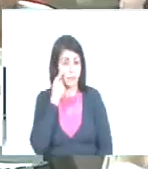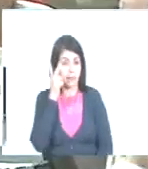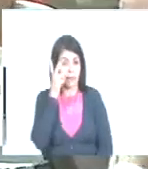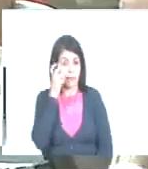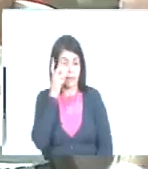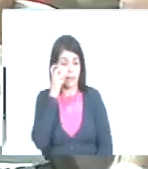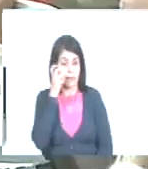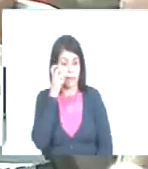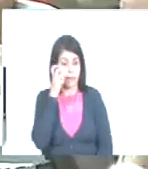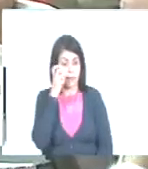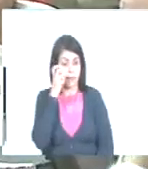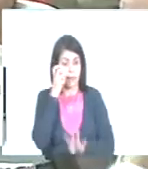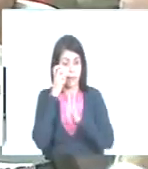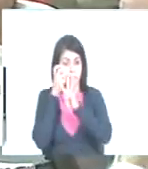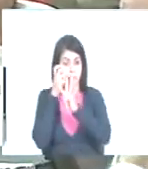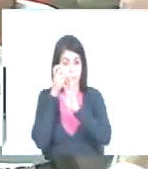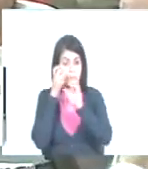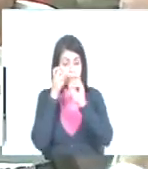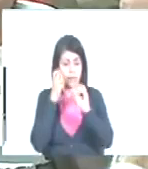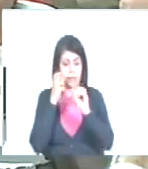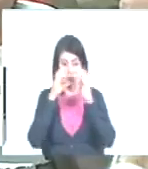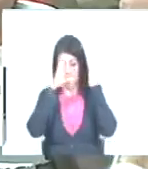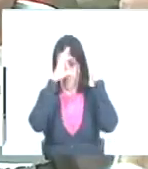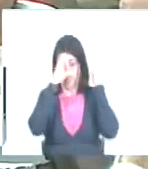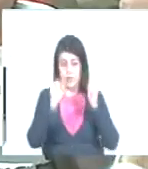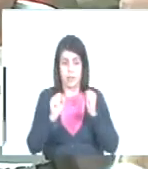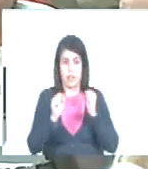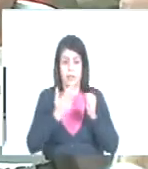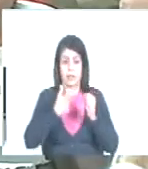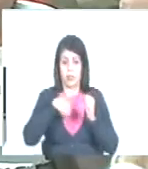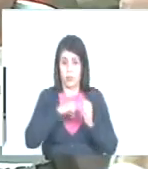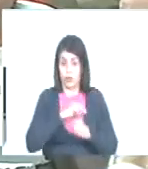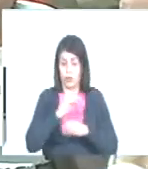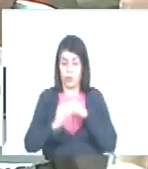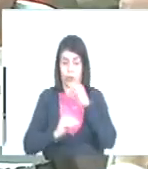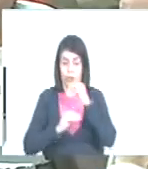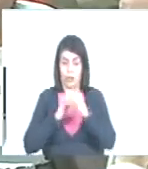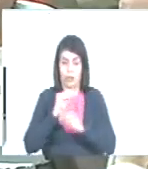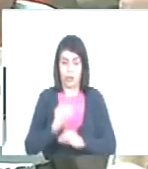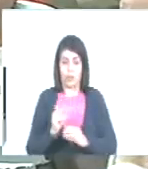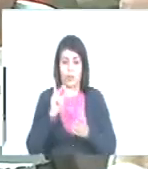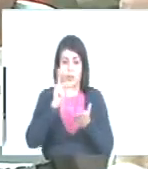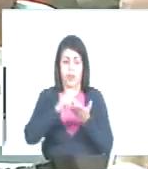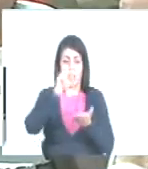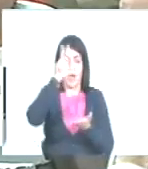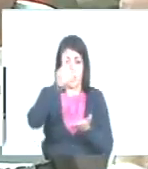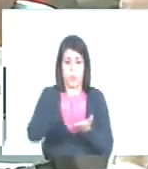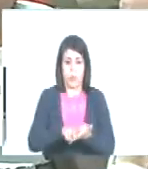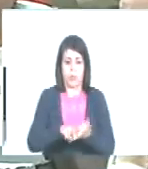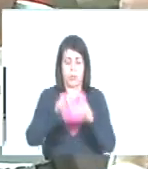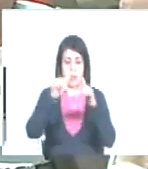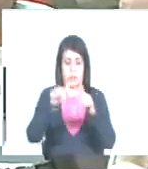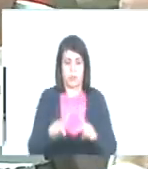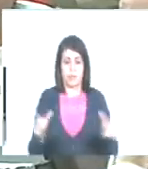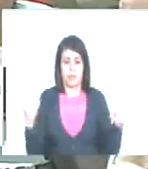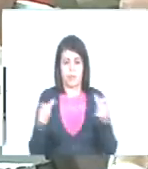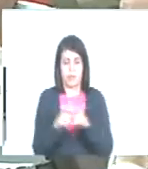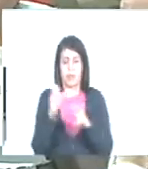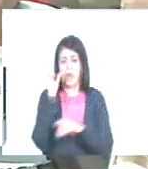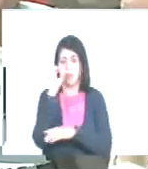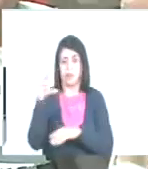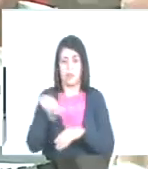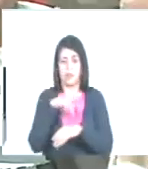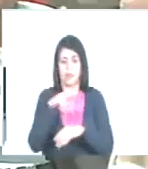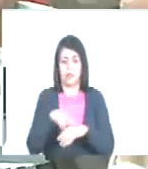óiganlo bien, el 40 embajador que nosotros estaríamos aprobando aquí en el plenario de la